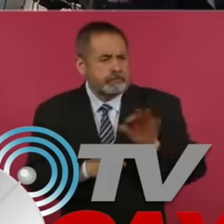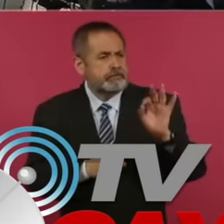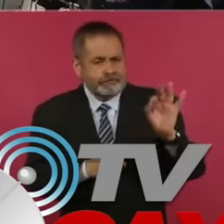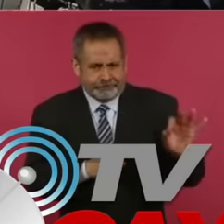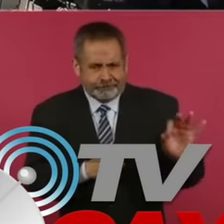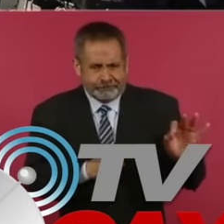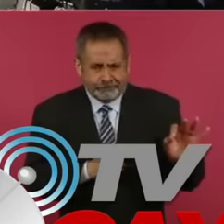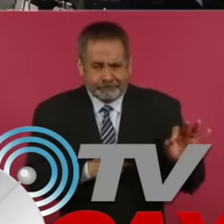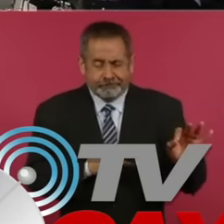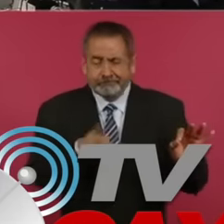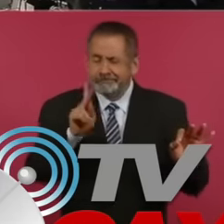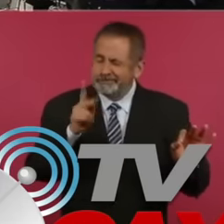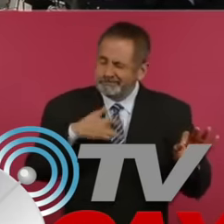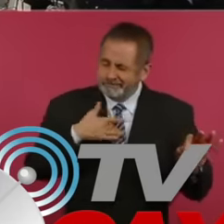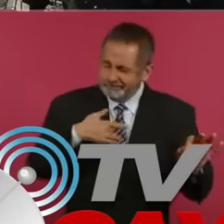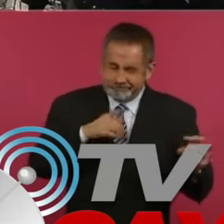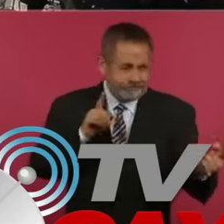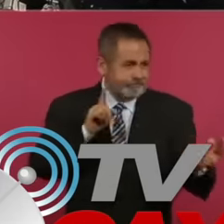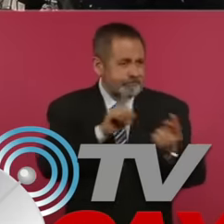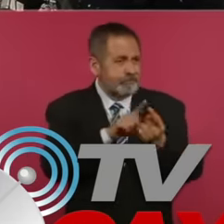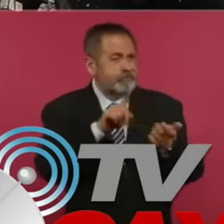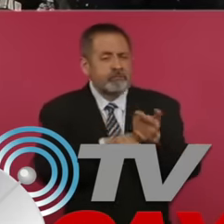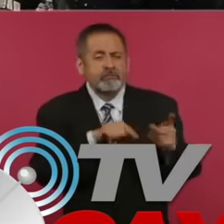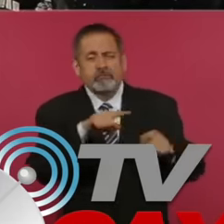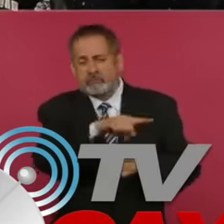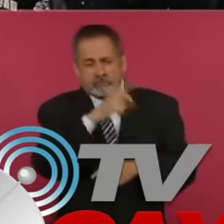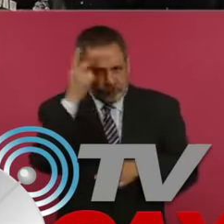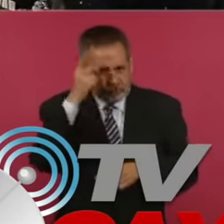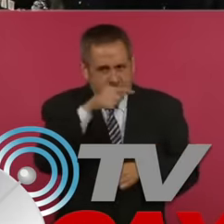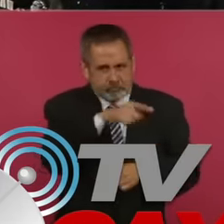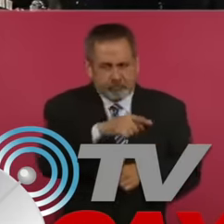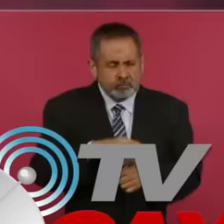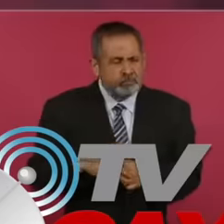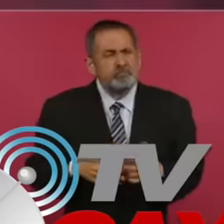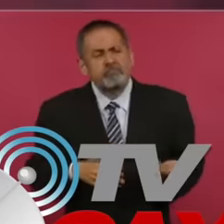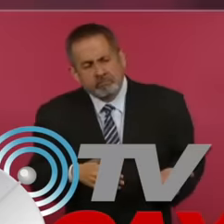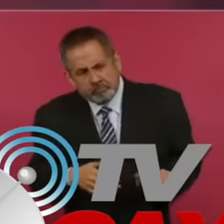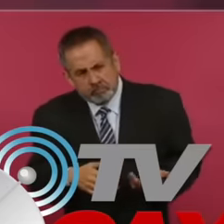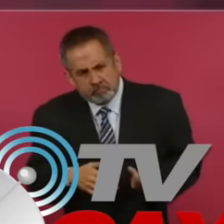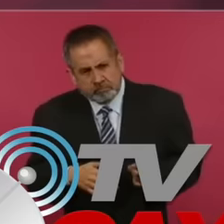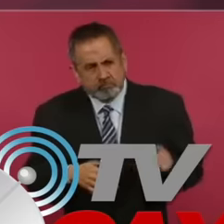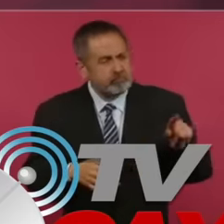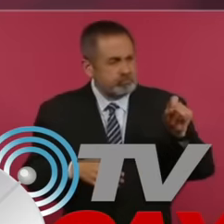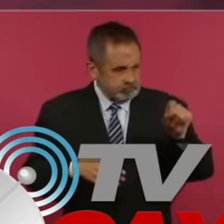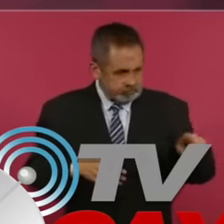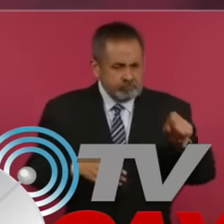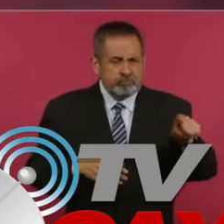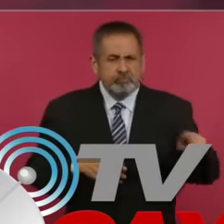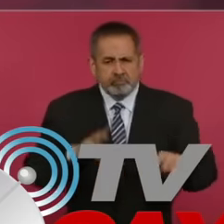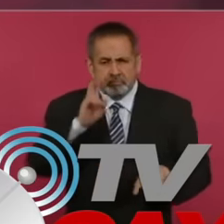que tienen las concesiones para decirles por qué no ustedes mismos